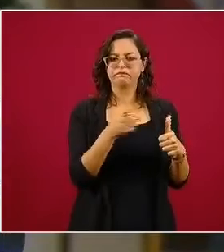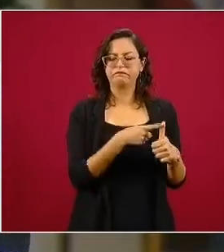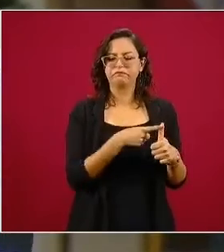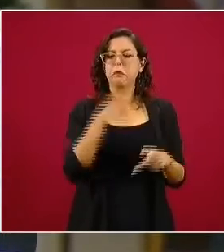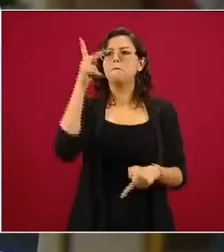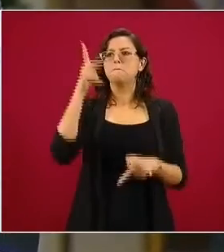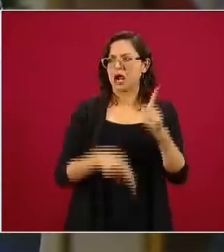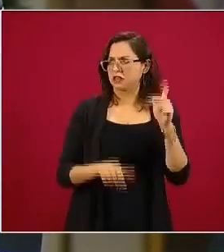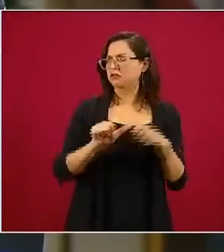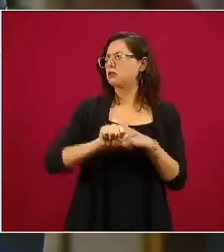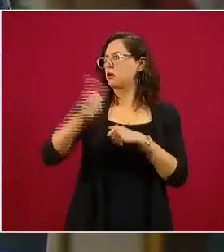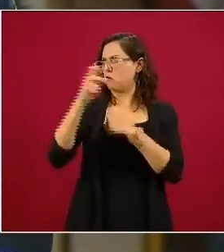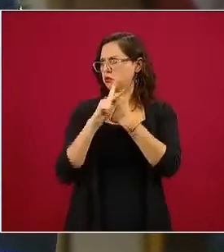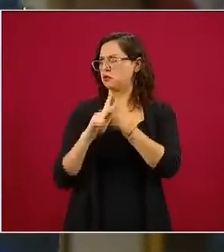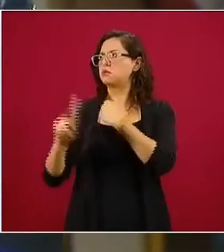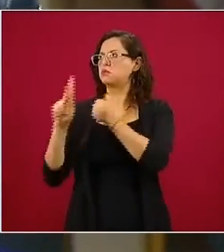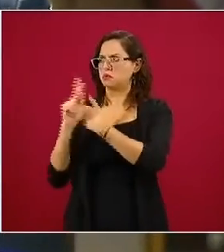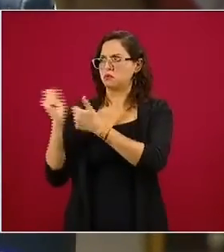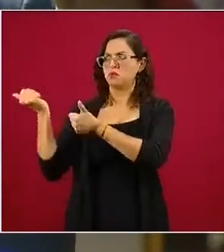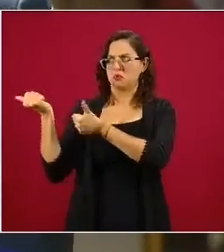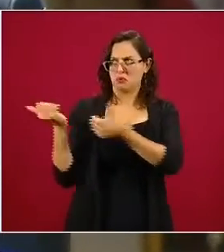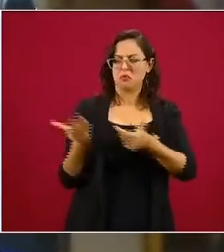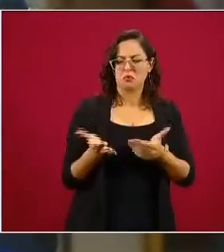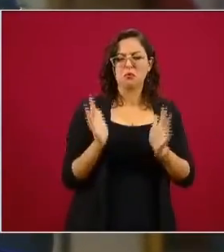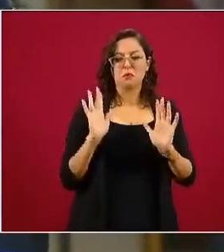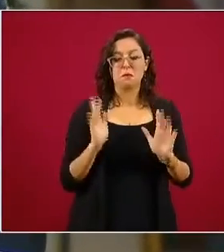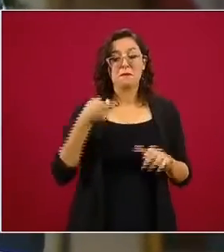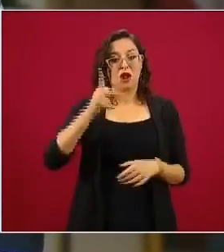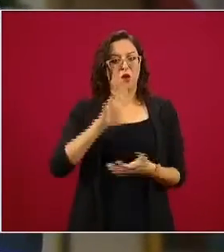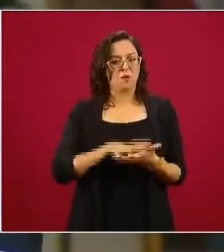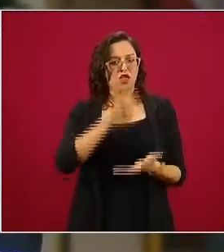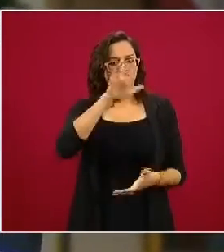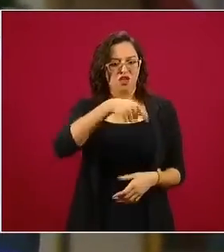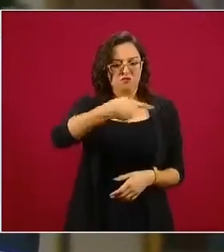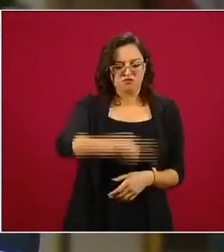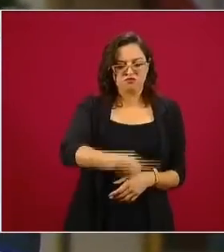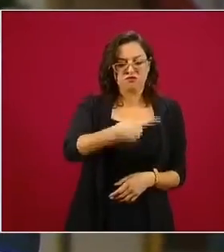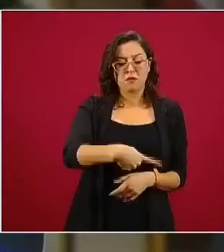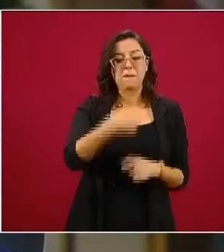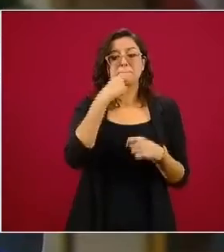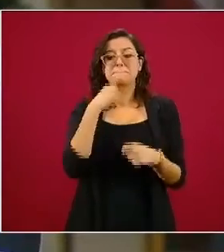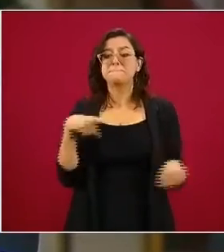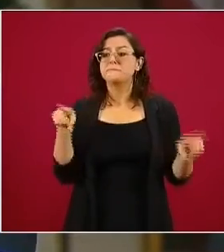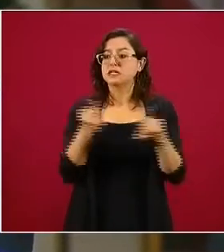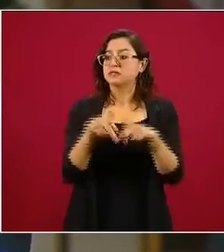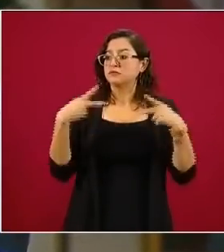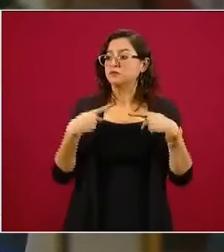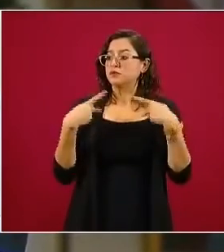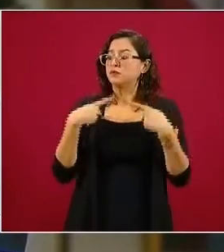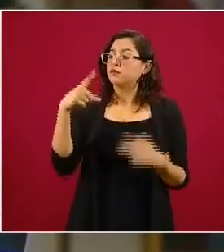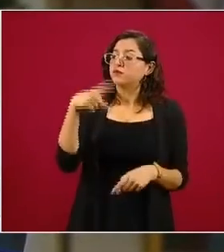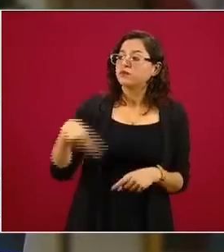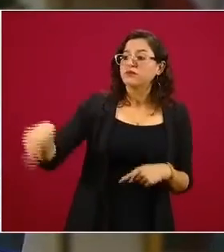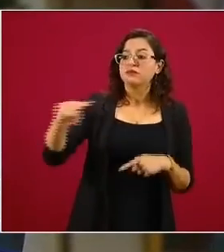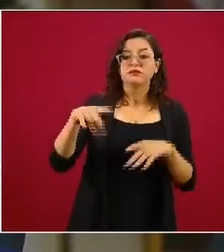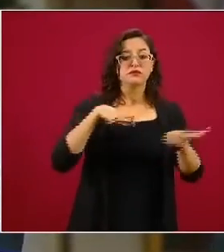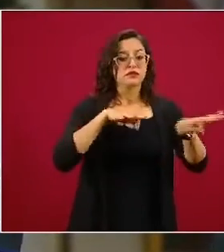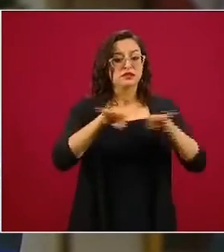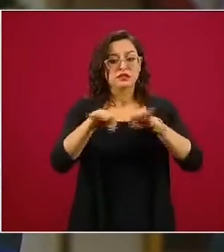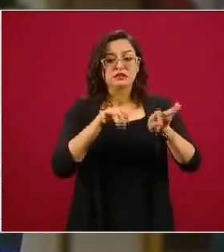de procurar condiciones salariales y laborales justas para los